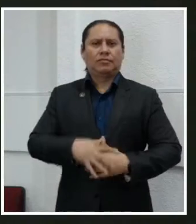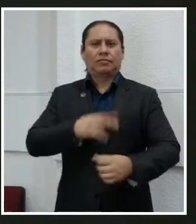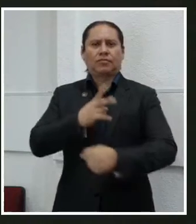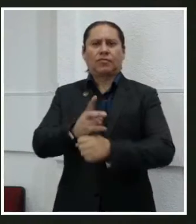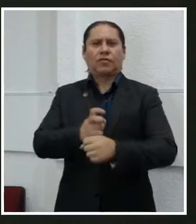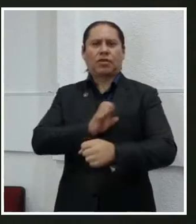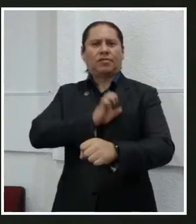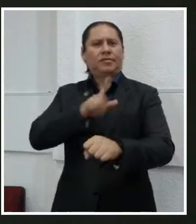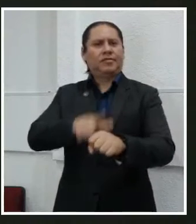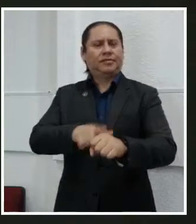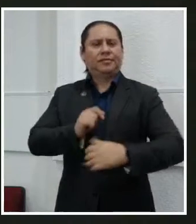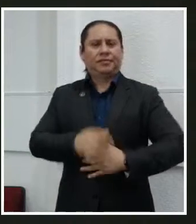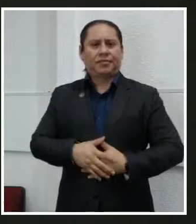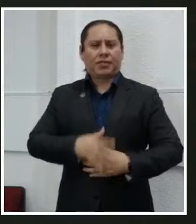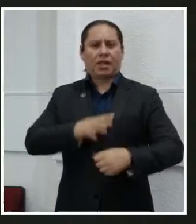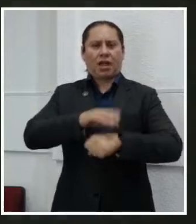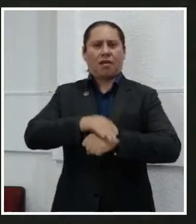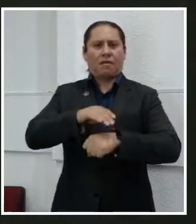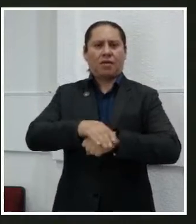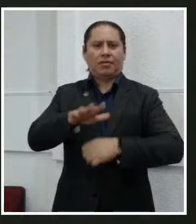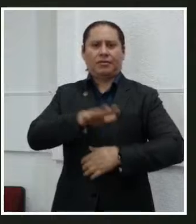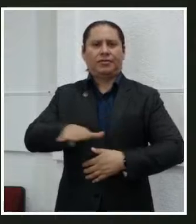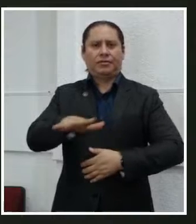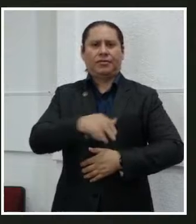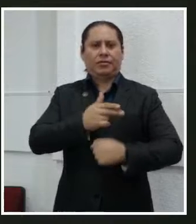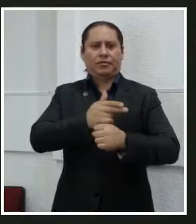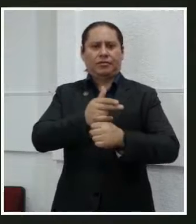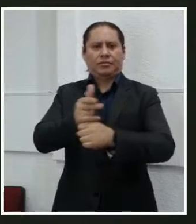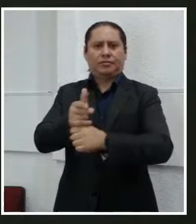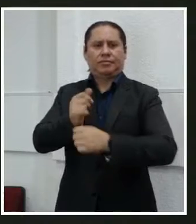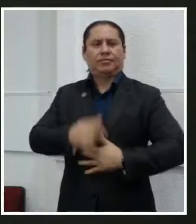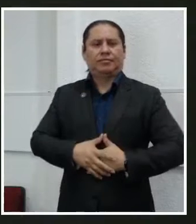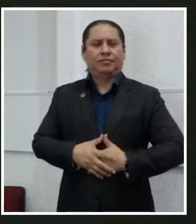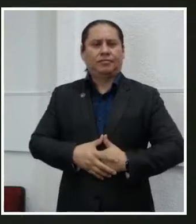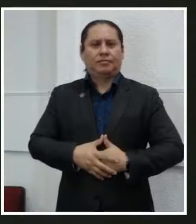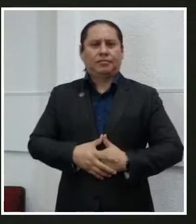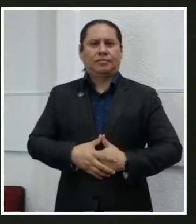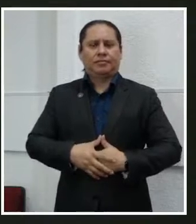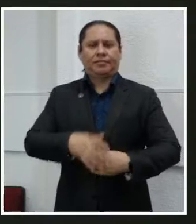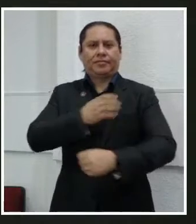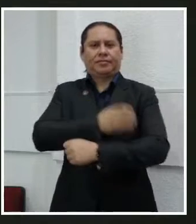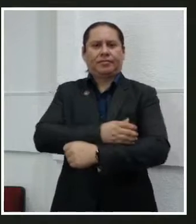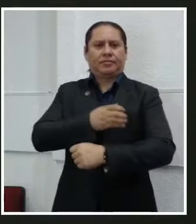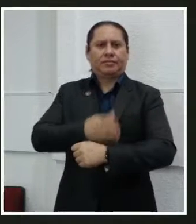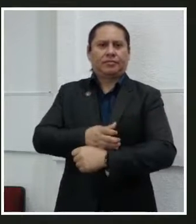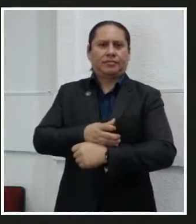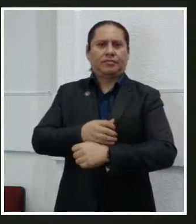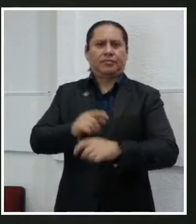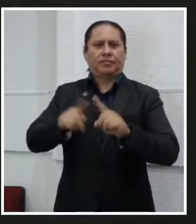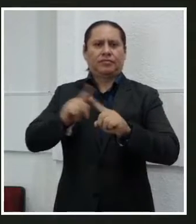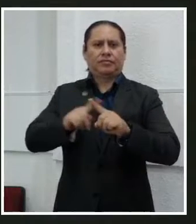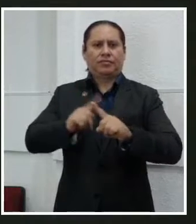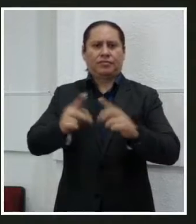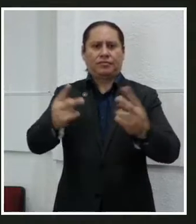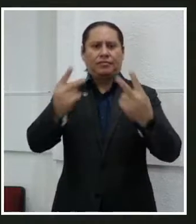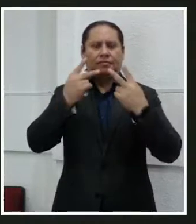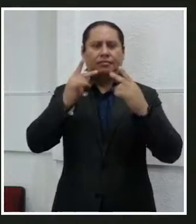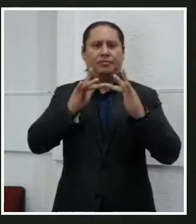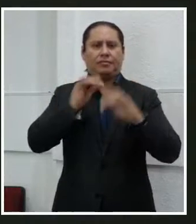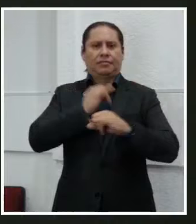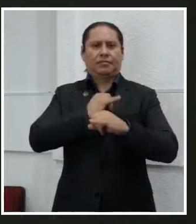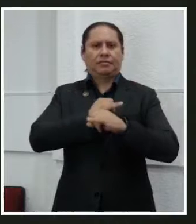invitados especiales, amigos y amigas de los medios de comunicación que nos acompañan en las diferentes